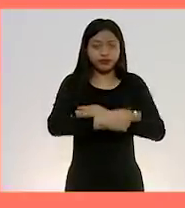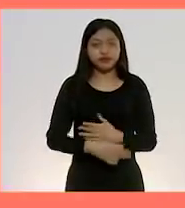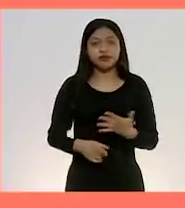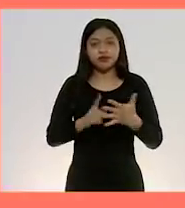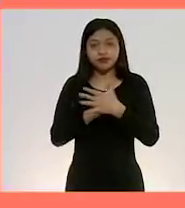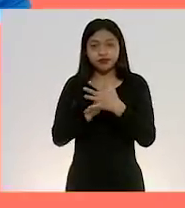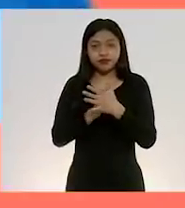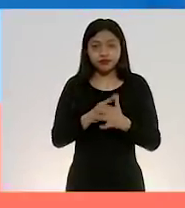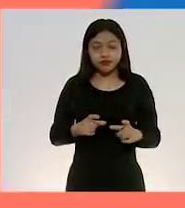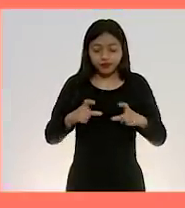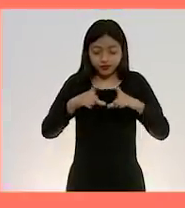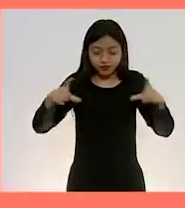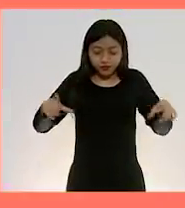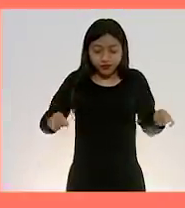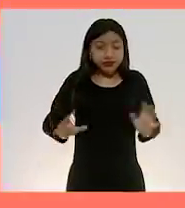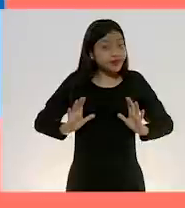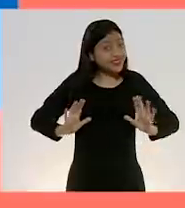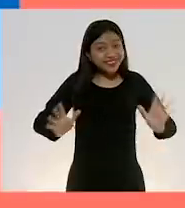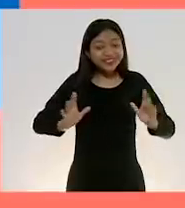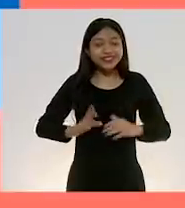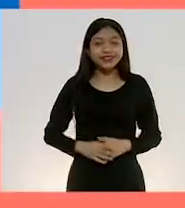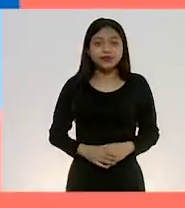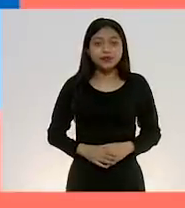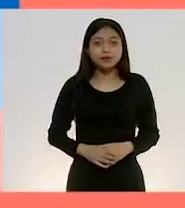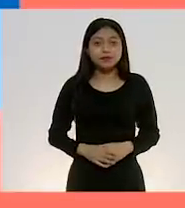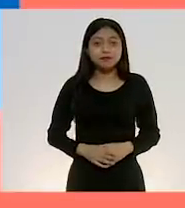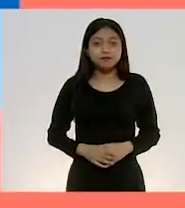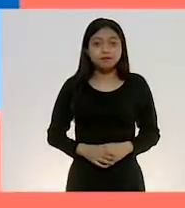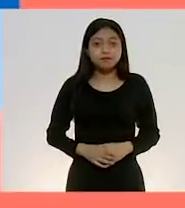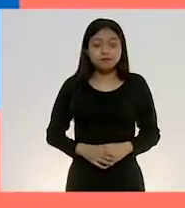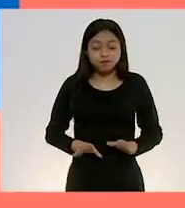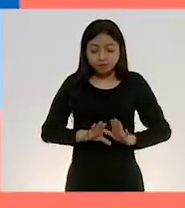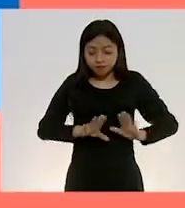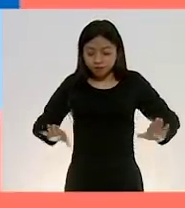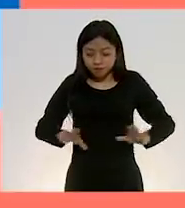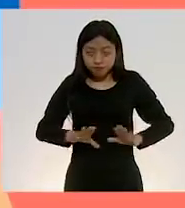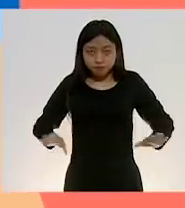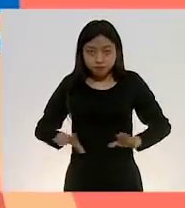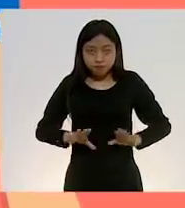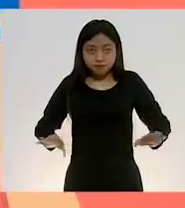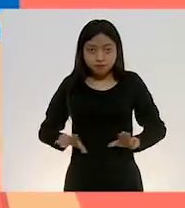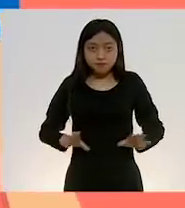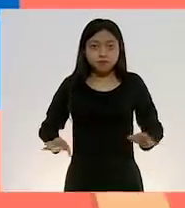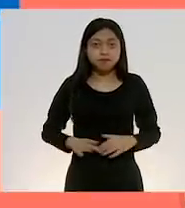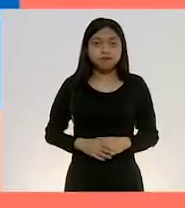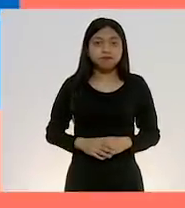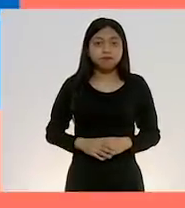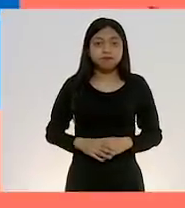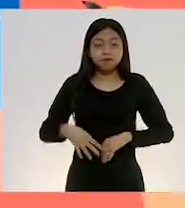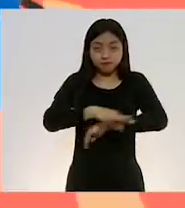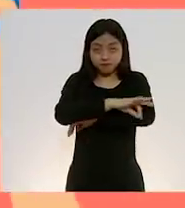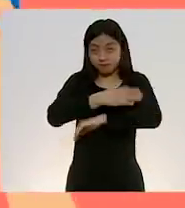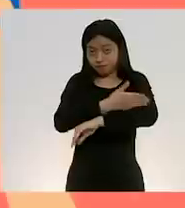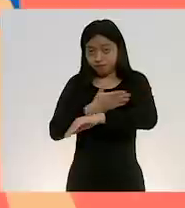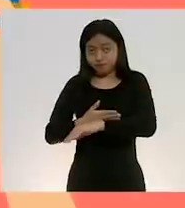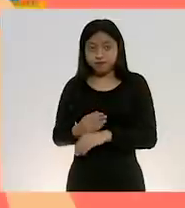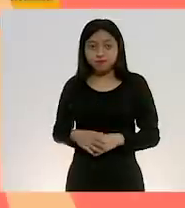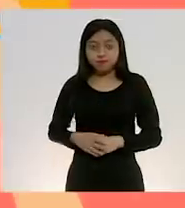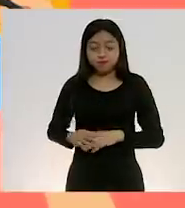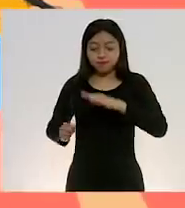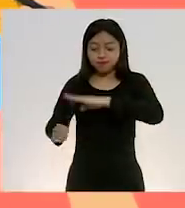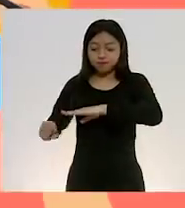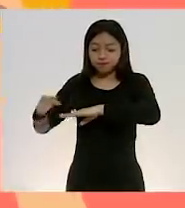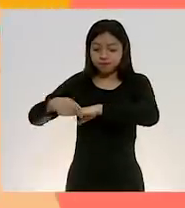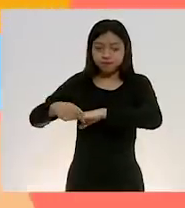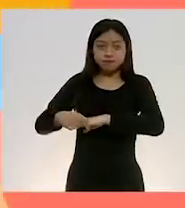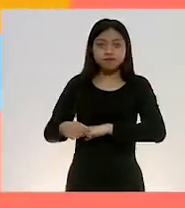5. Ahora tenemos un pequeño pedazo de playera. Estira a lo ancho y con ayuda de la regla, mide y marca con